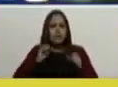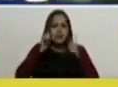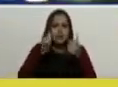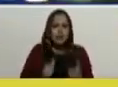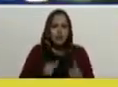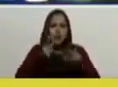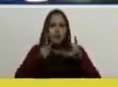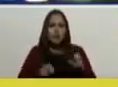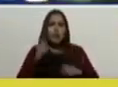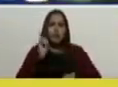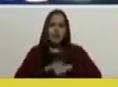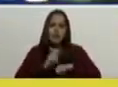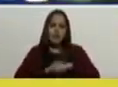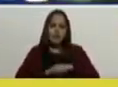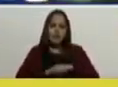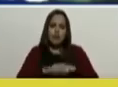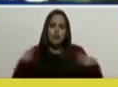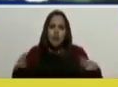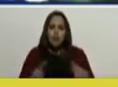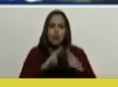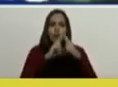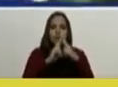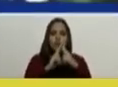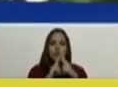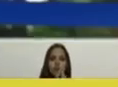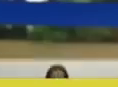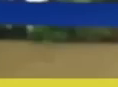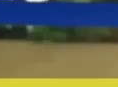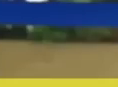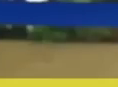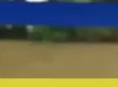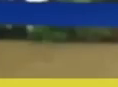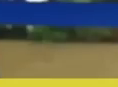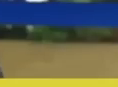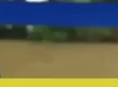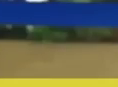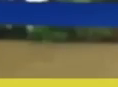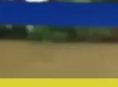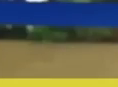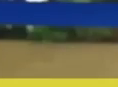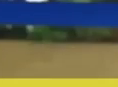de una nueva etapa de encuentro, reencuentro, reunión y ojalá